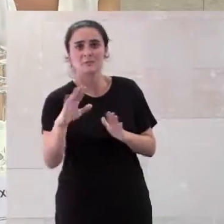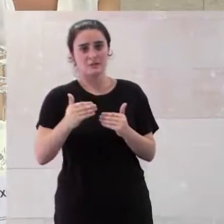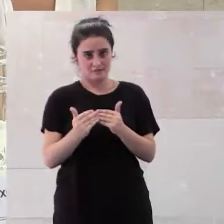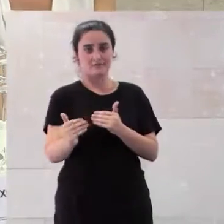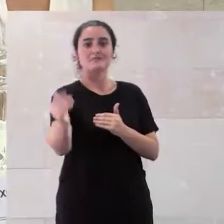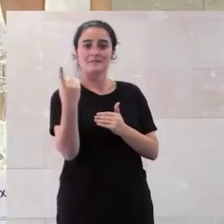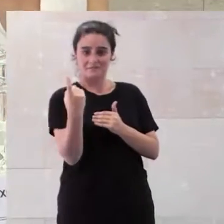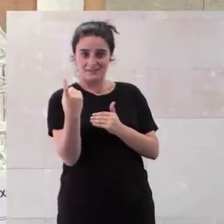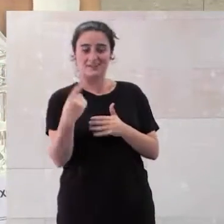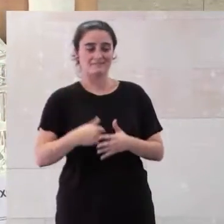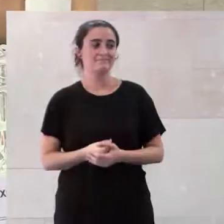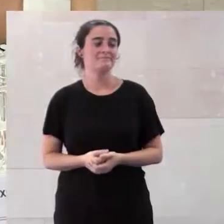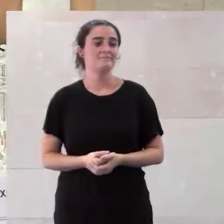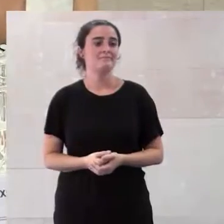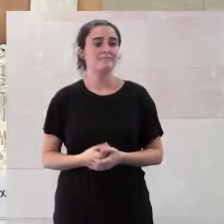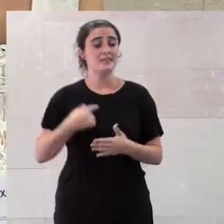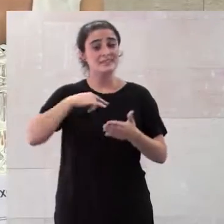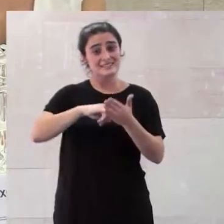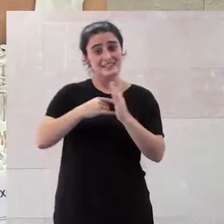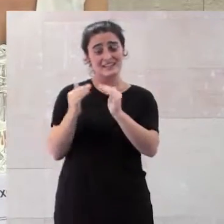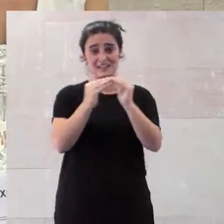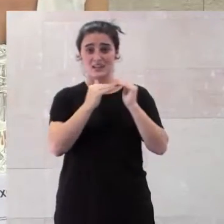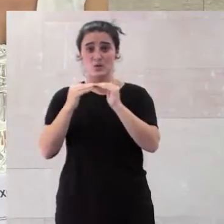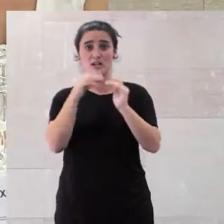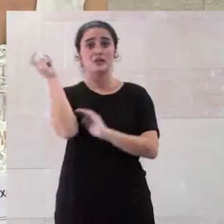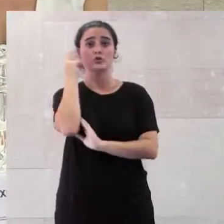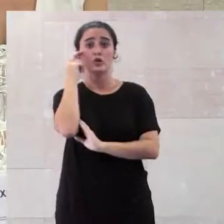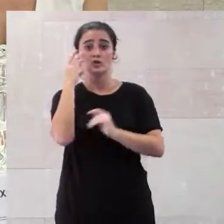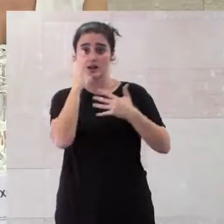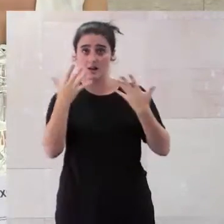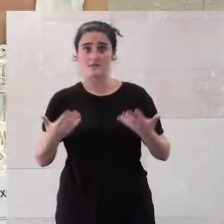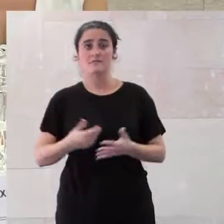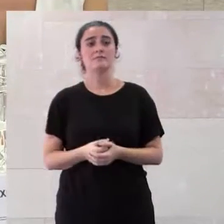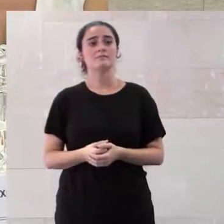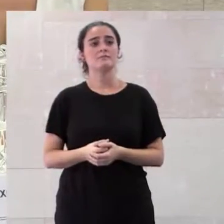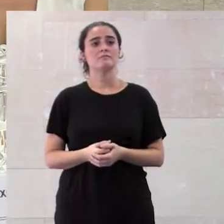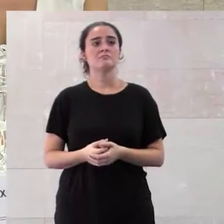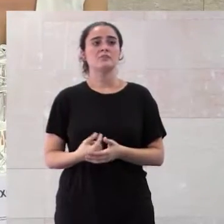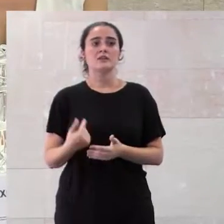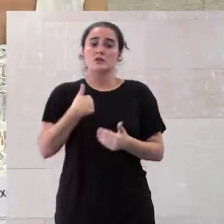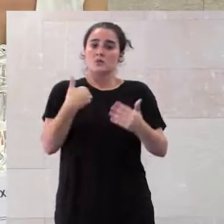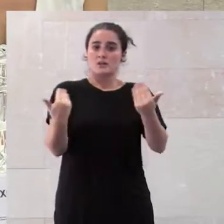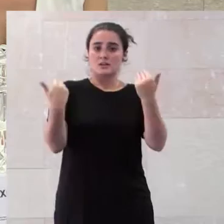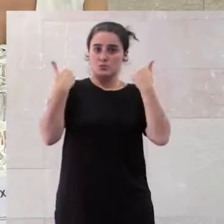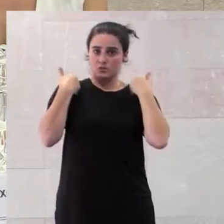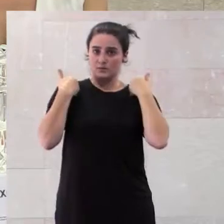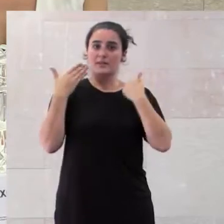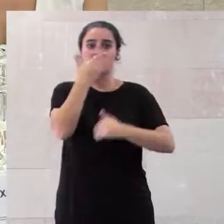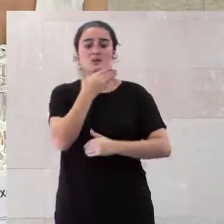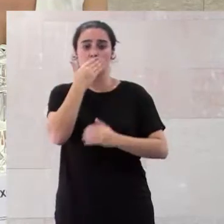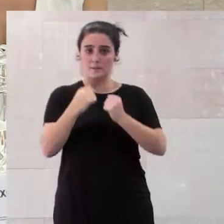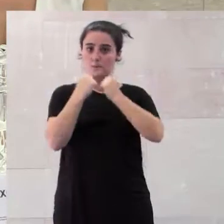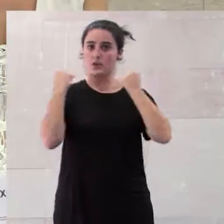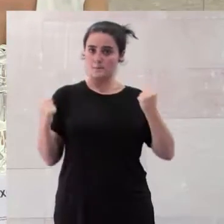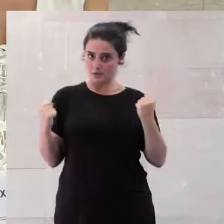queda. Soy técnica de igualdad de Tolosa en este momento y en alguna medida soy responsable de la Escuela de Empoderamiento, o sea